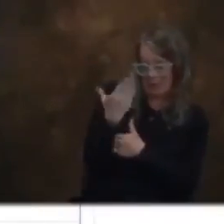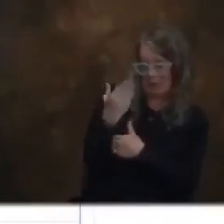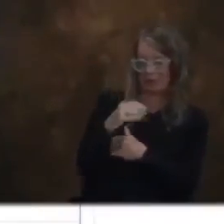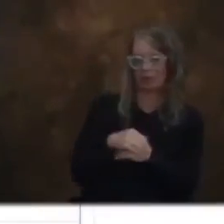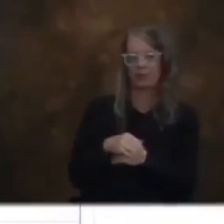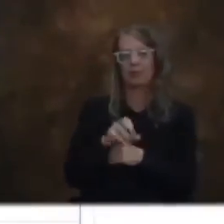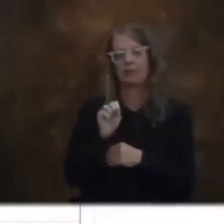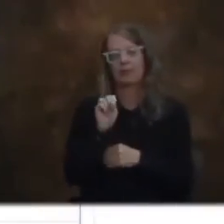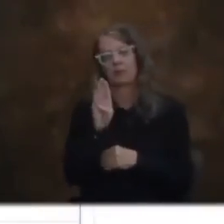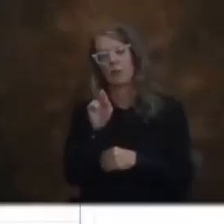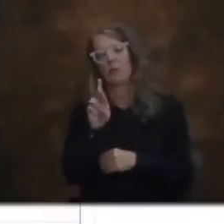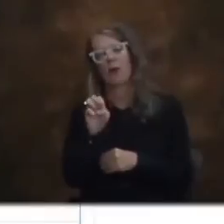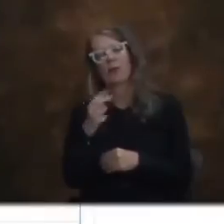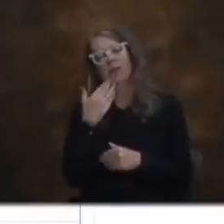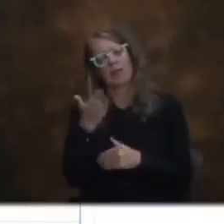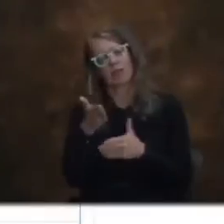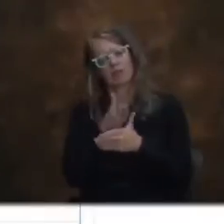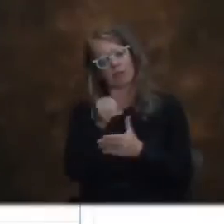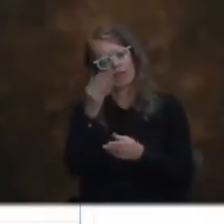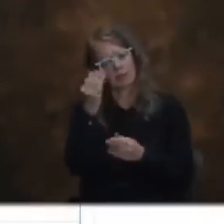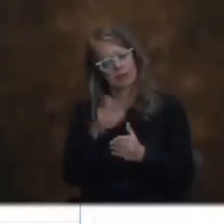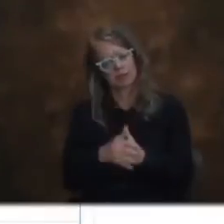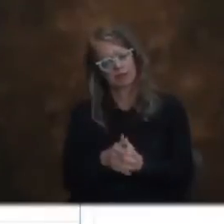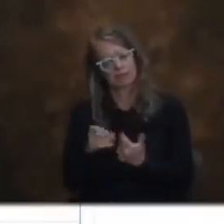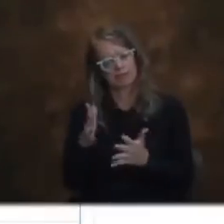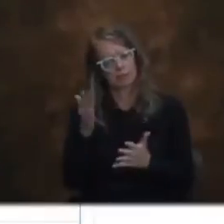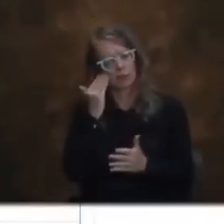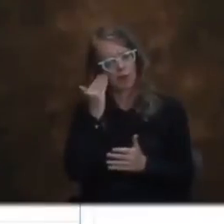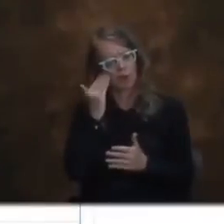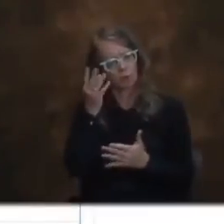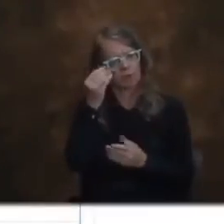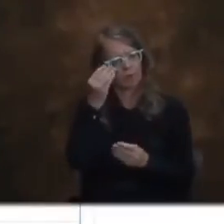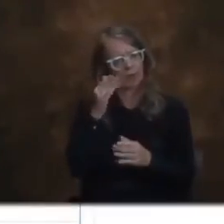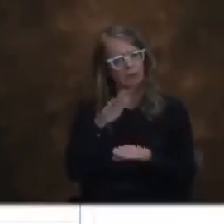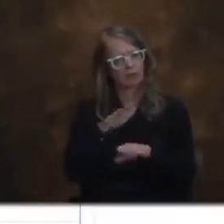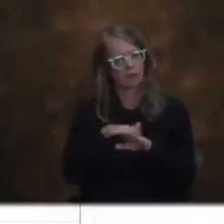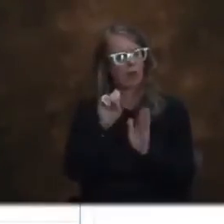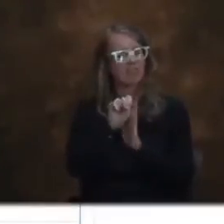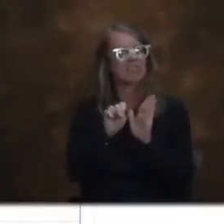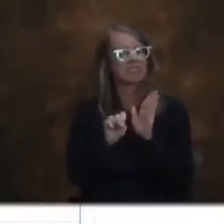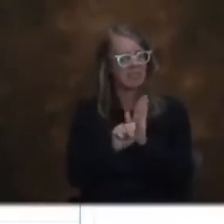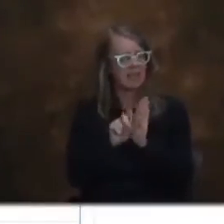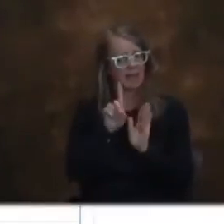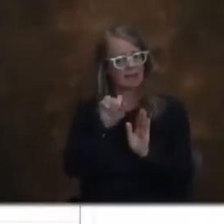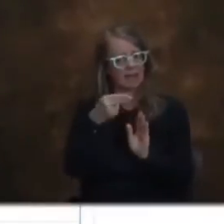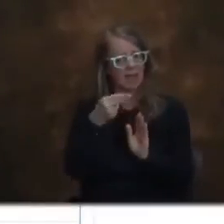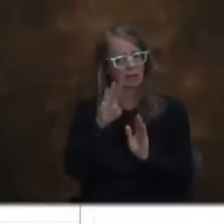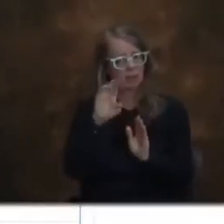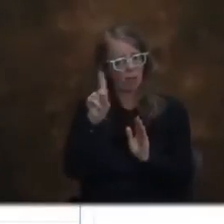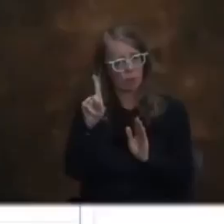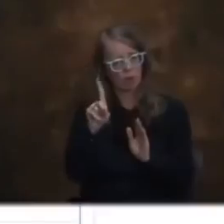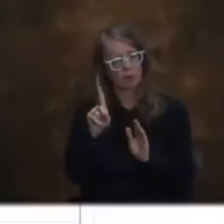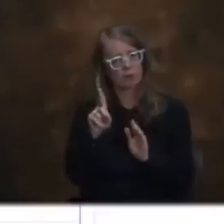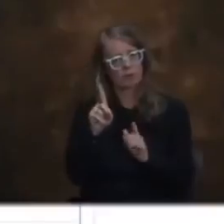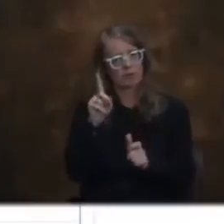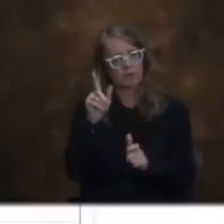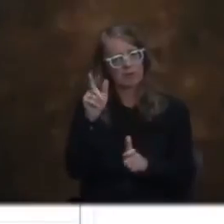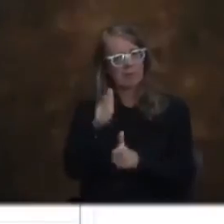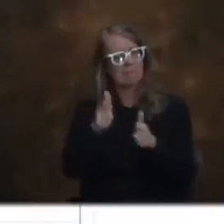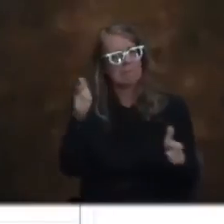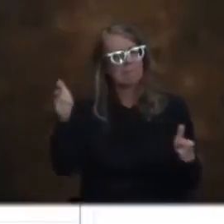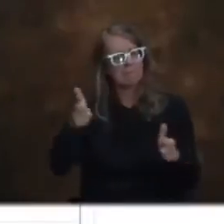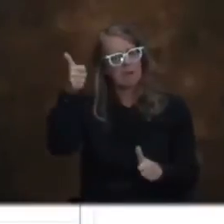información ya que la información que tenemos en la pantalla de control del estado